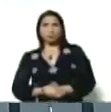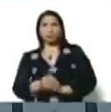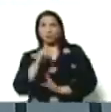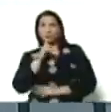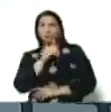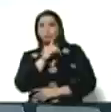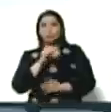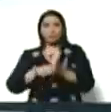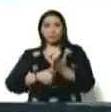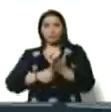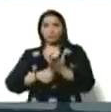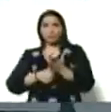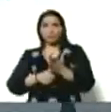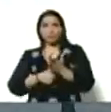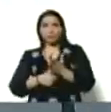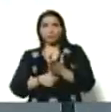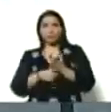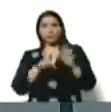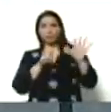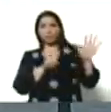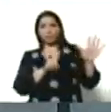cédula de identidad